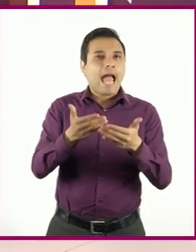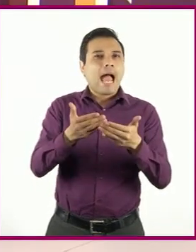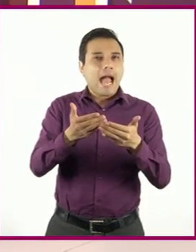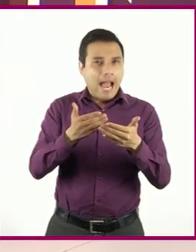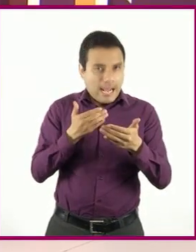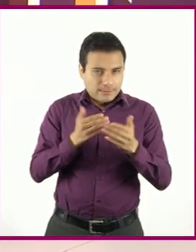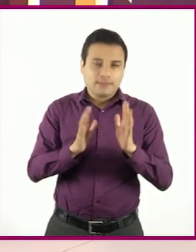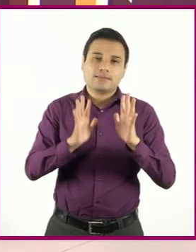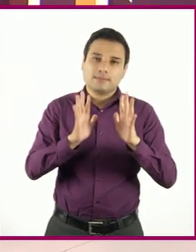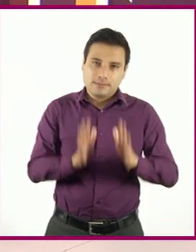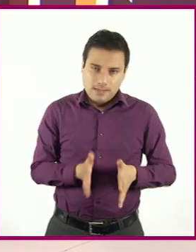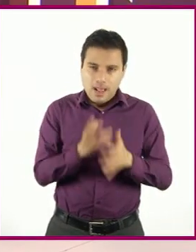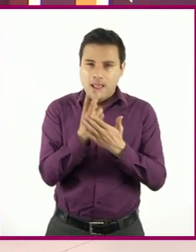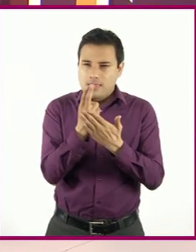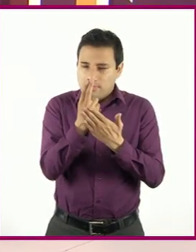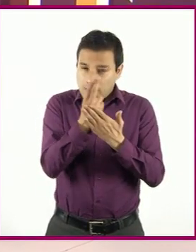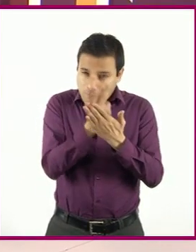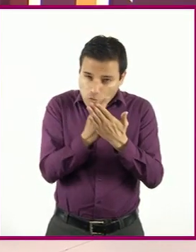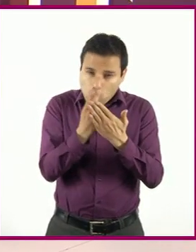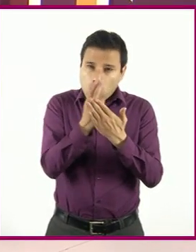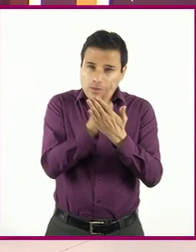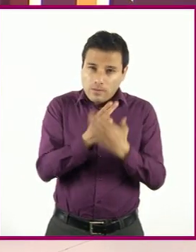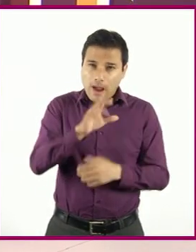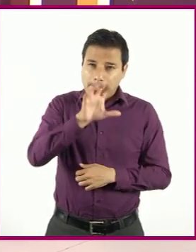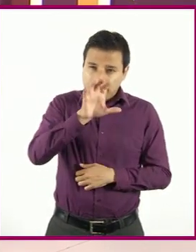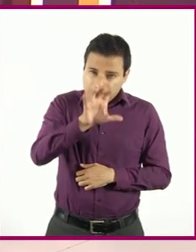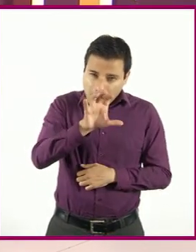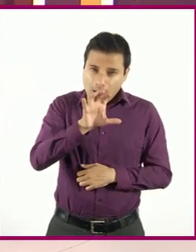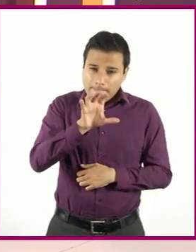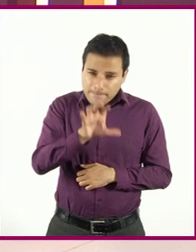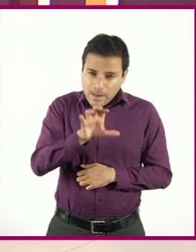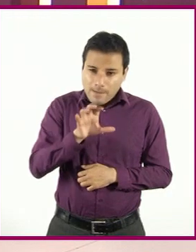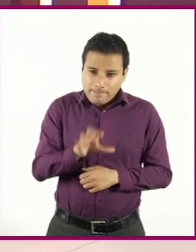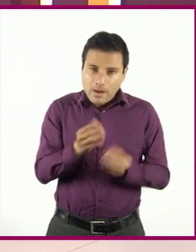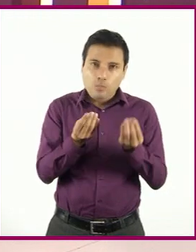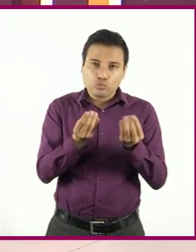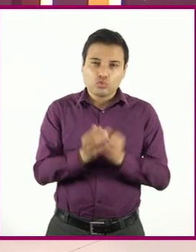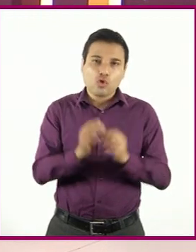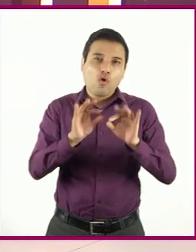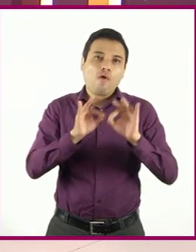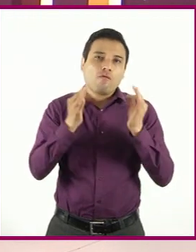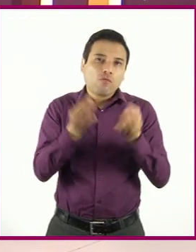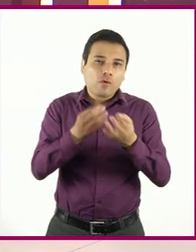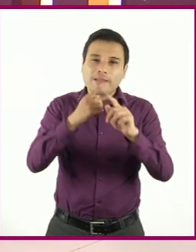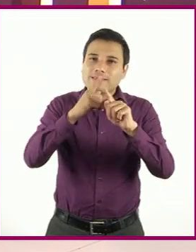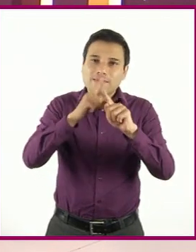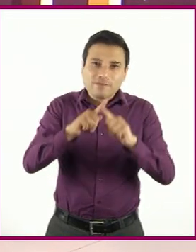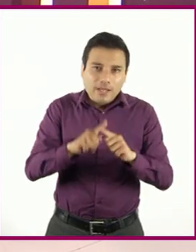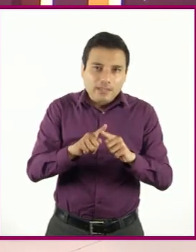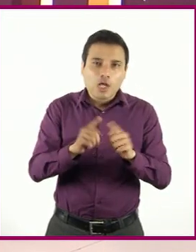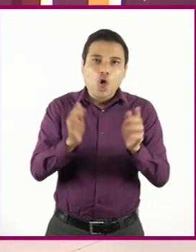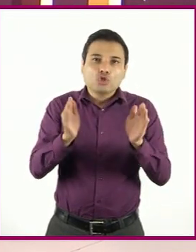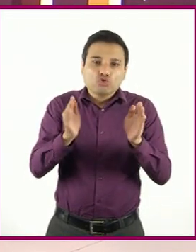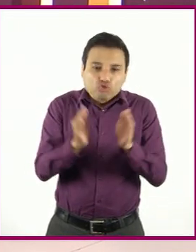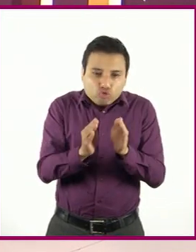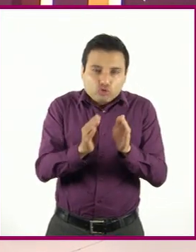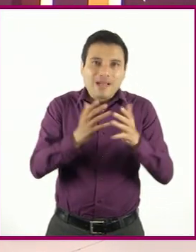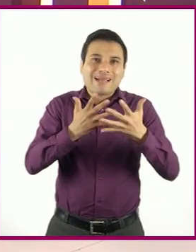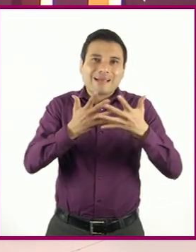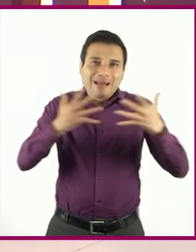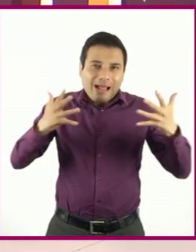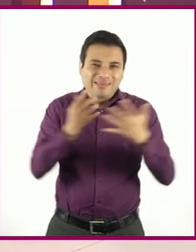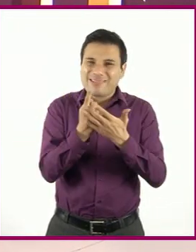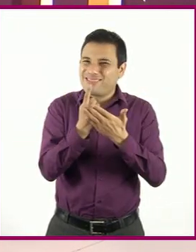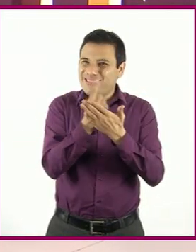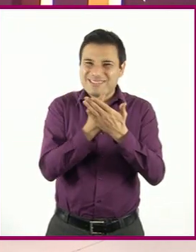través de muchos dibujos o bocetos para entender sobre sus formas, tamaños, materiales y elegir el diseño final. ¿O no fue así,